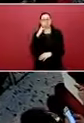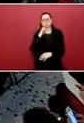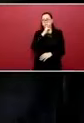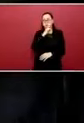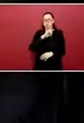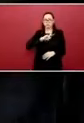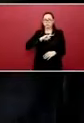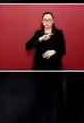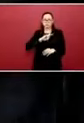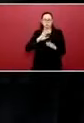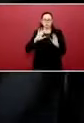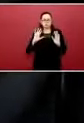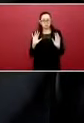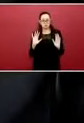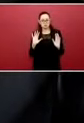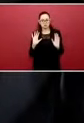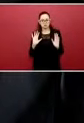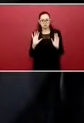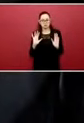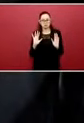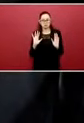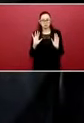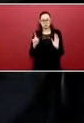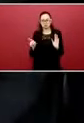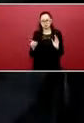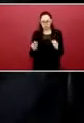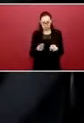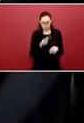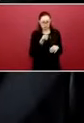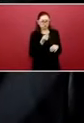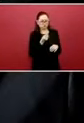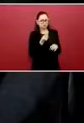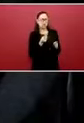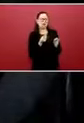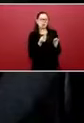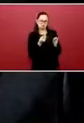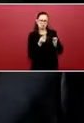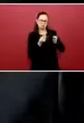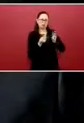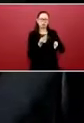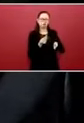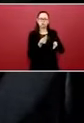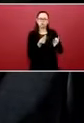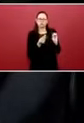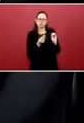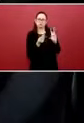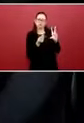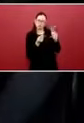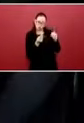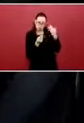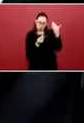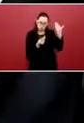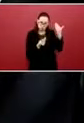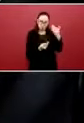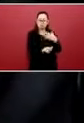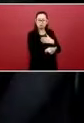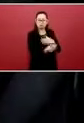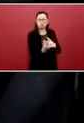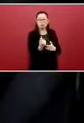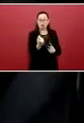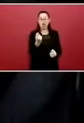libremente si lo aceptan o no. Y hay